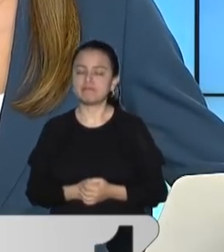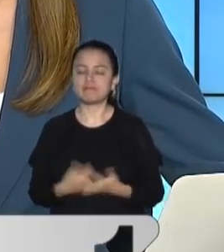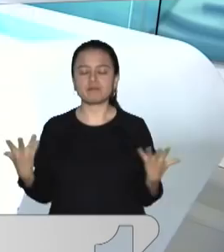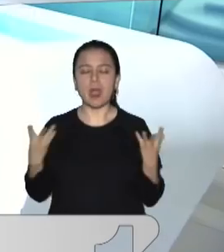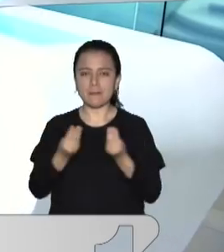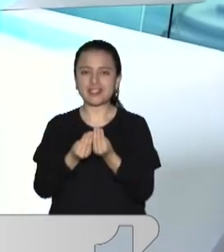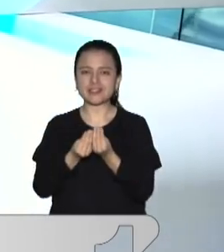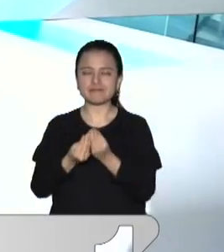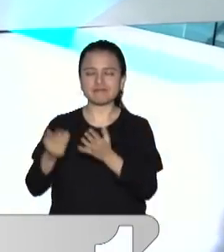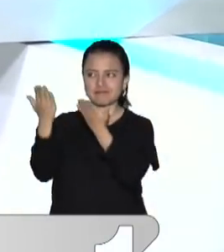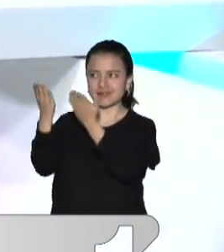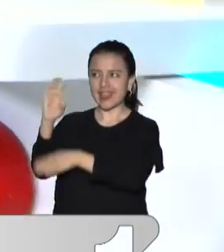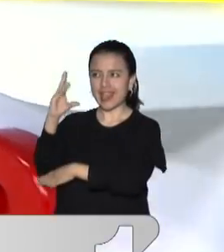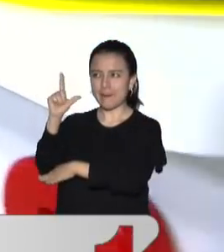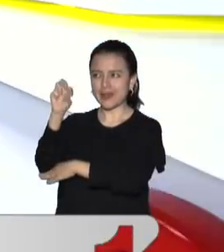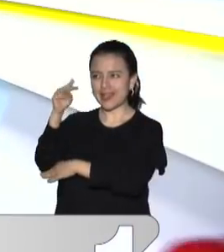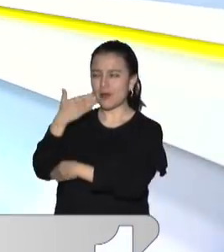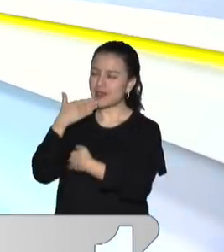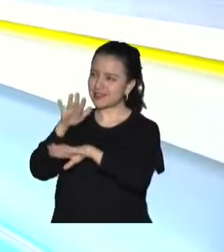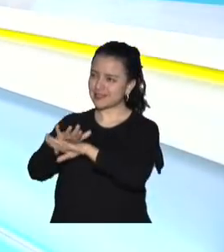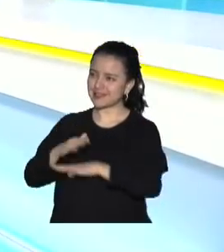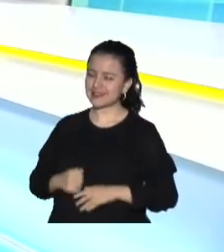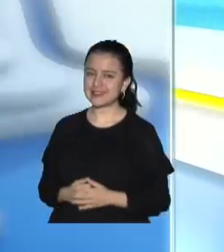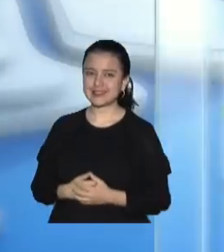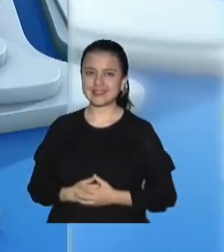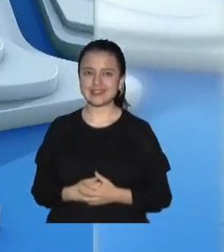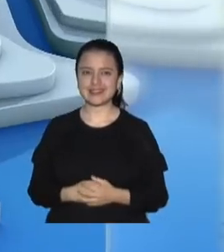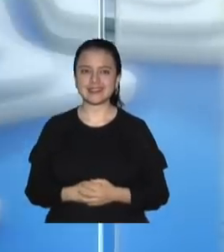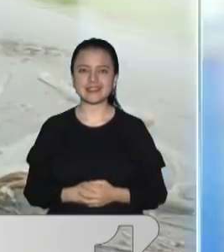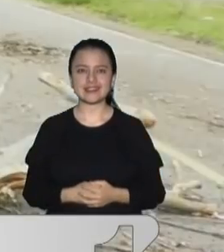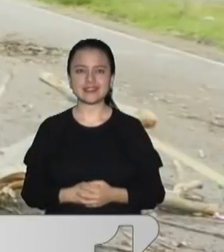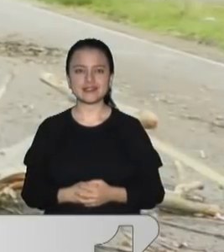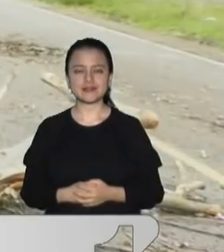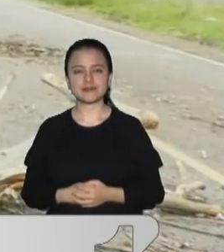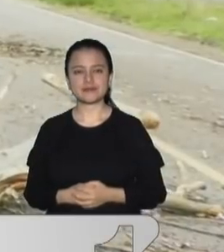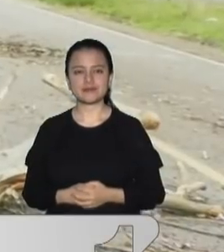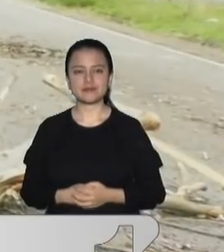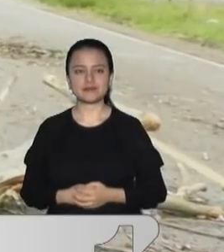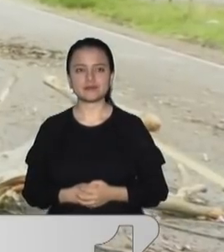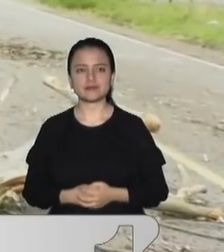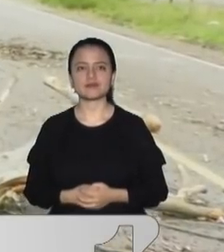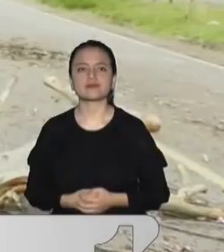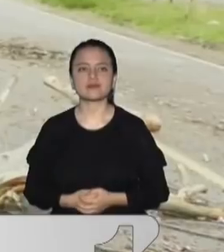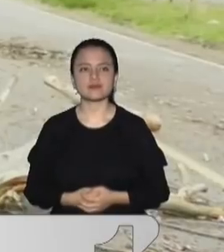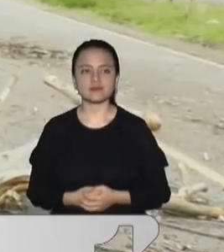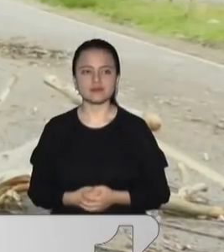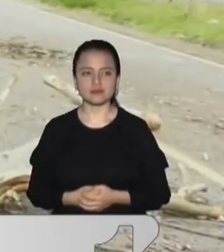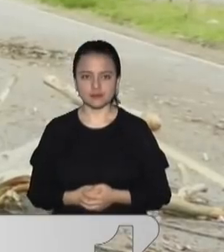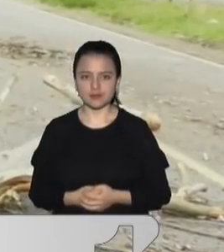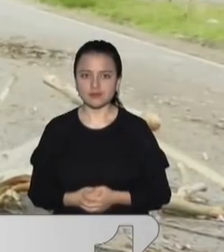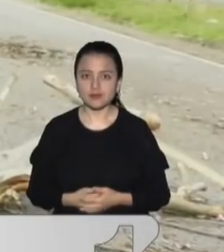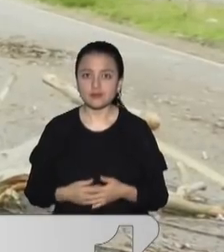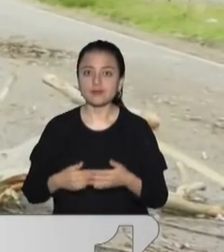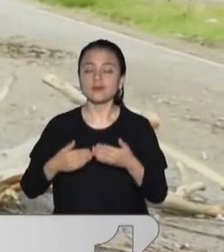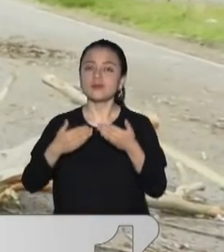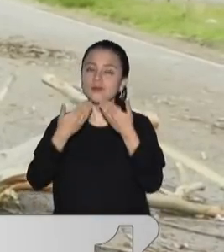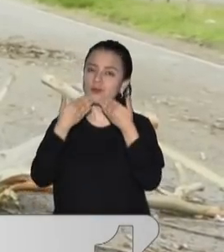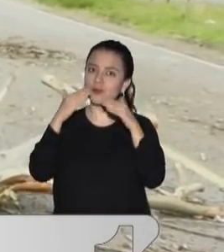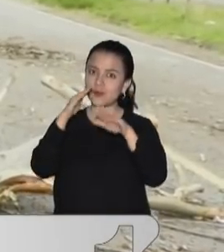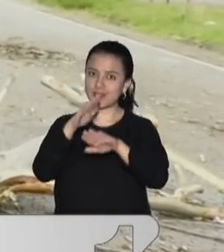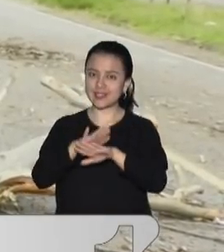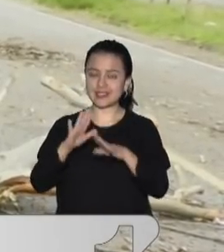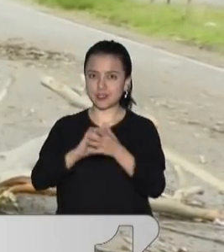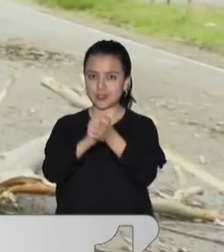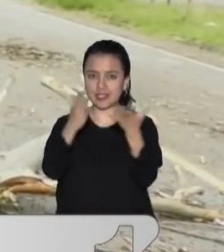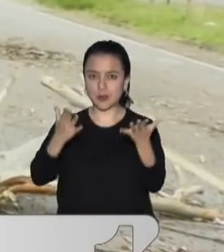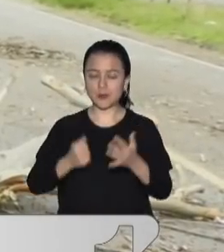Nacional. Camilo Fajardo nos amplía. Camilo, buenas tardes. Luisa Fernanda, televidentes, cordial en